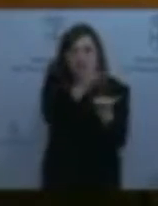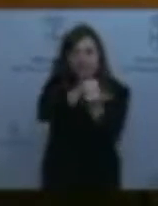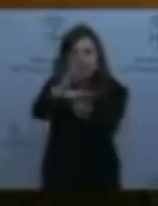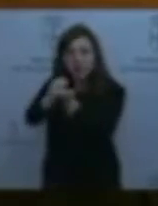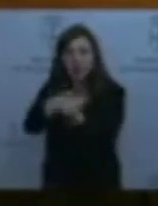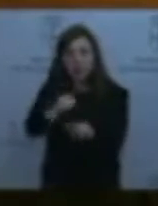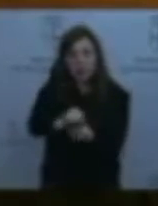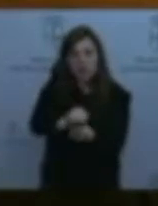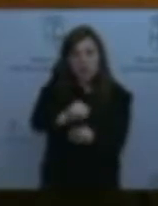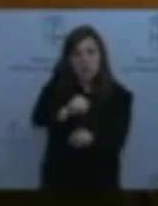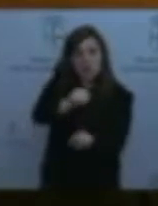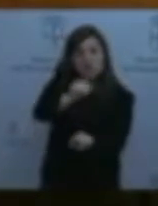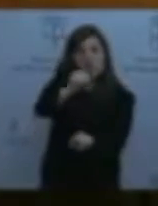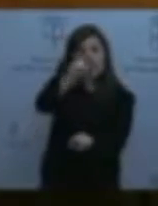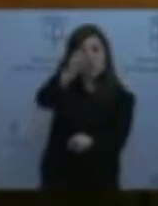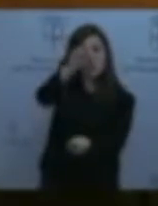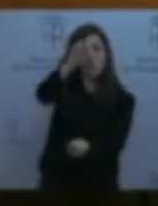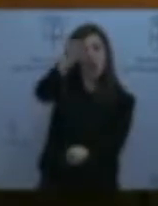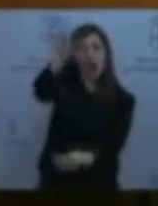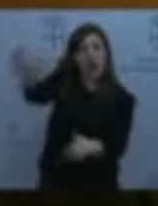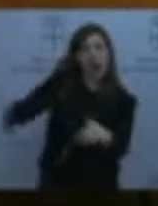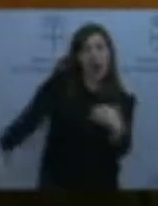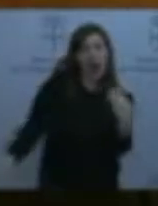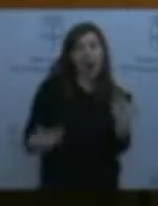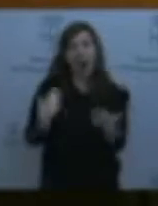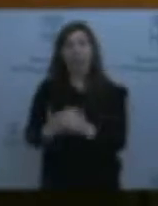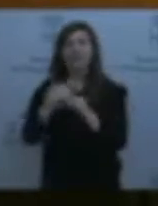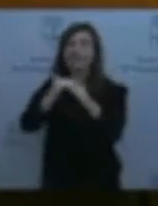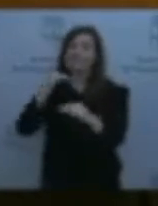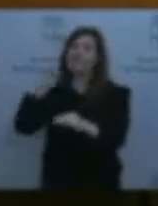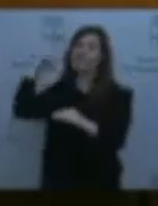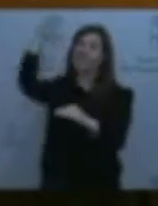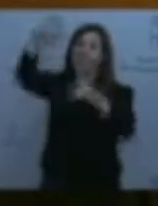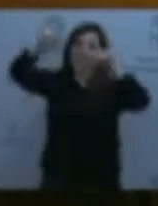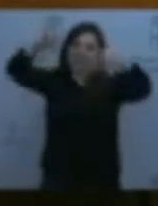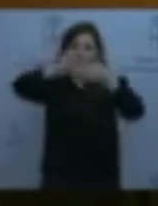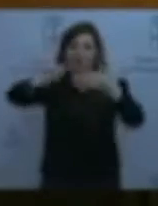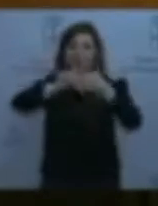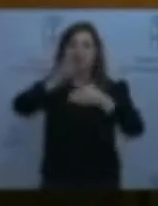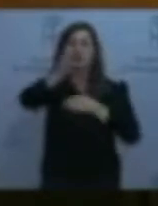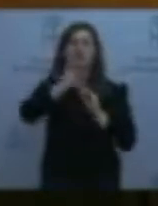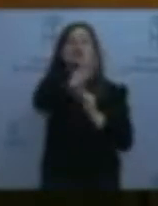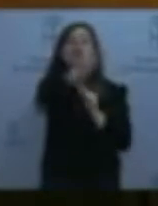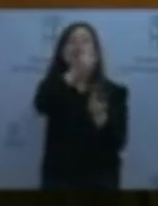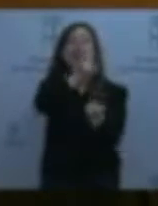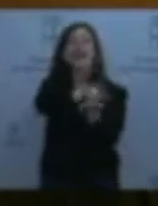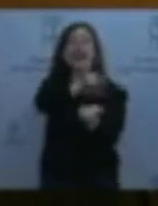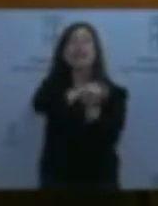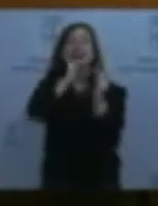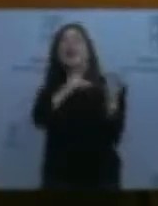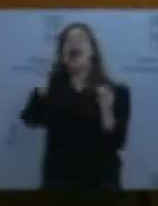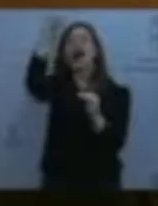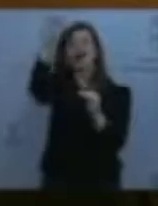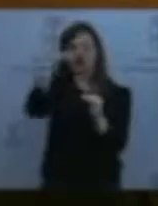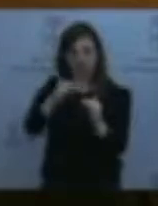apilala hasta la planta en la que tiene usted el despacho no alto del Calatrava. Con lo cual, ya digo que, en fin, que